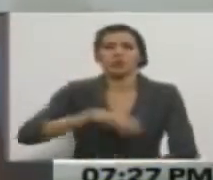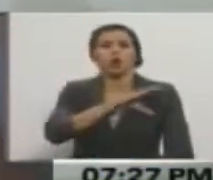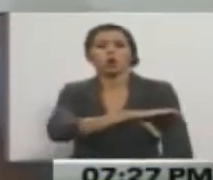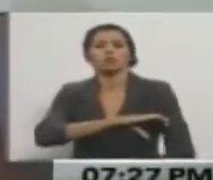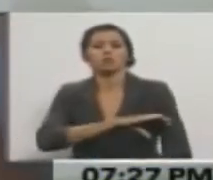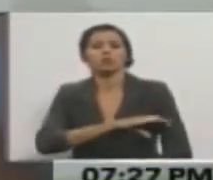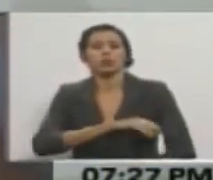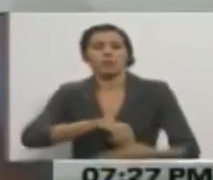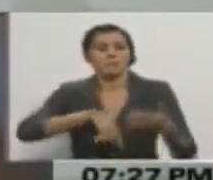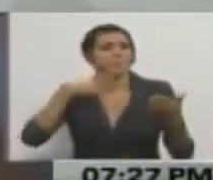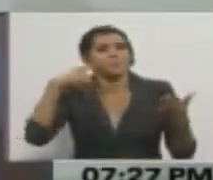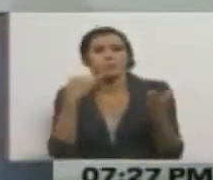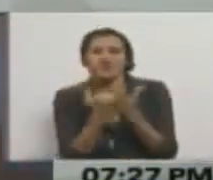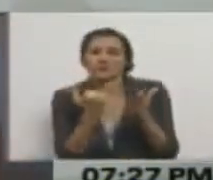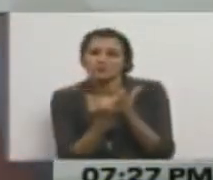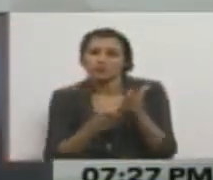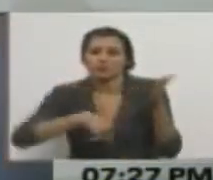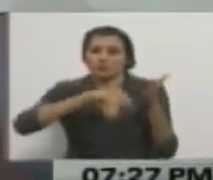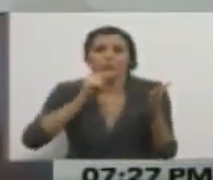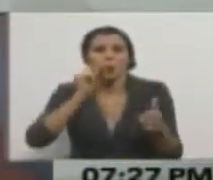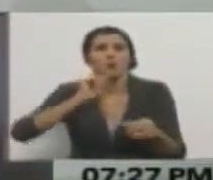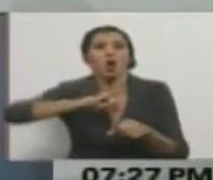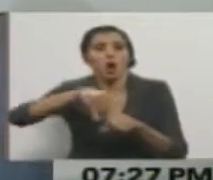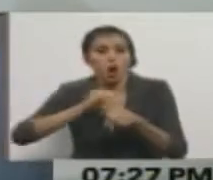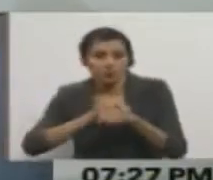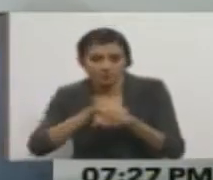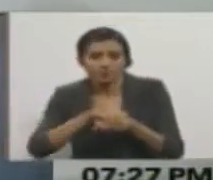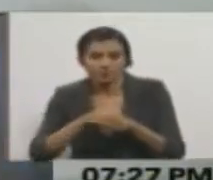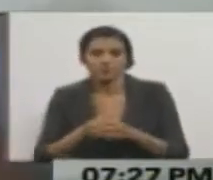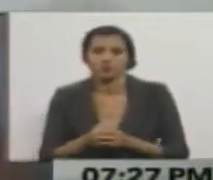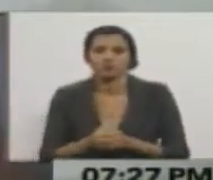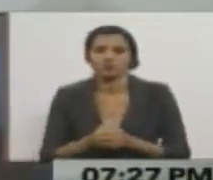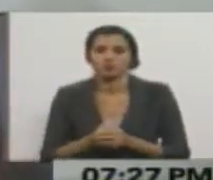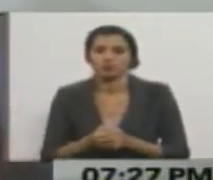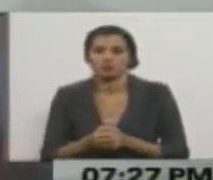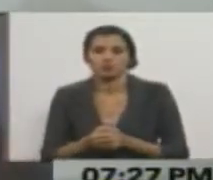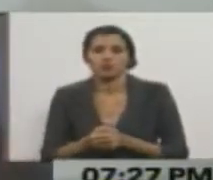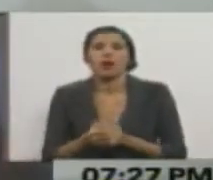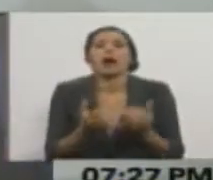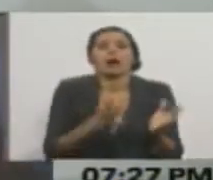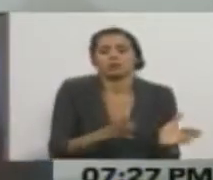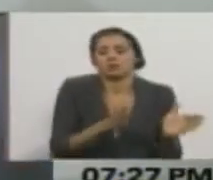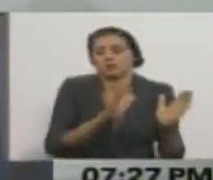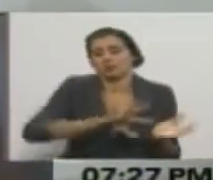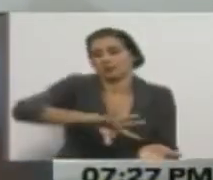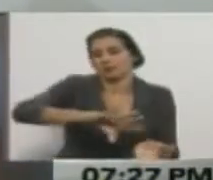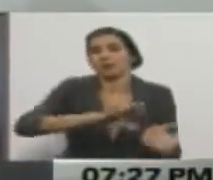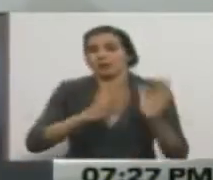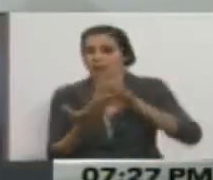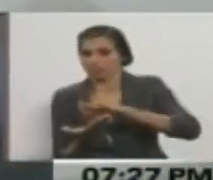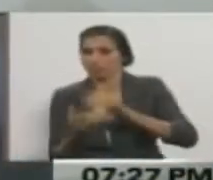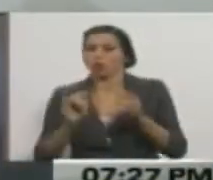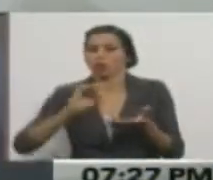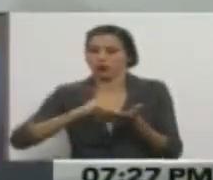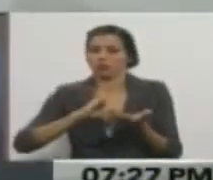Verificación de Firmas del PSUV, Jorge Rodríguez, vamos a la otra parte de la moneda nuevamente, precisó